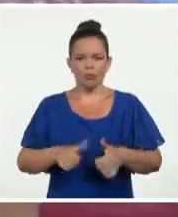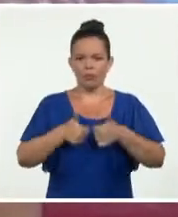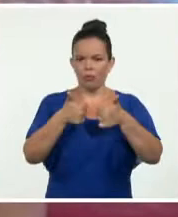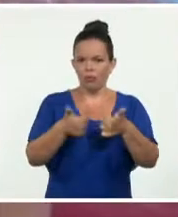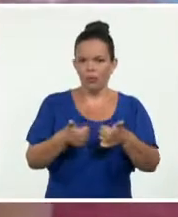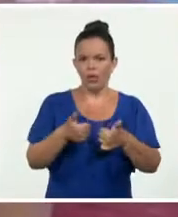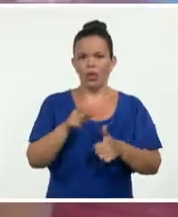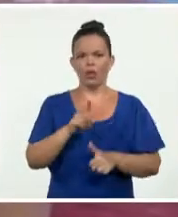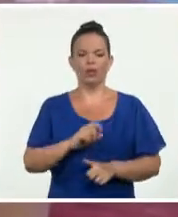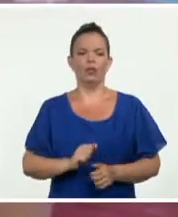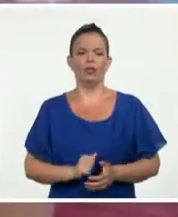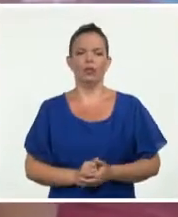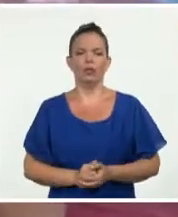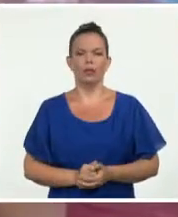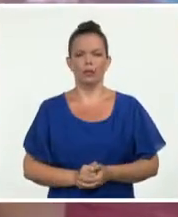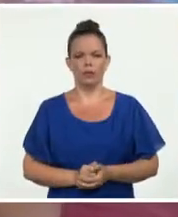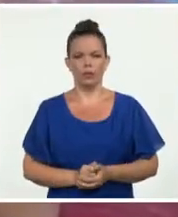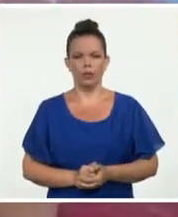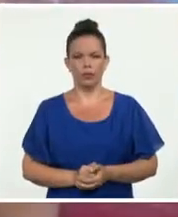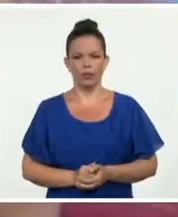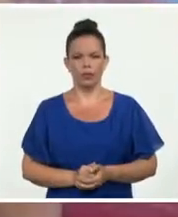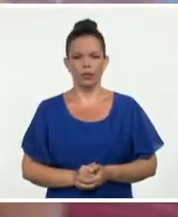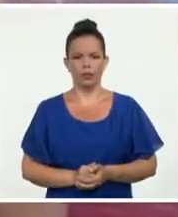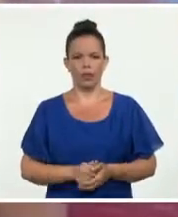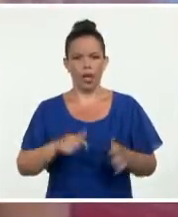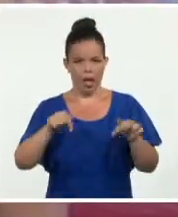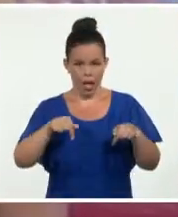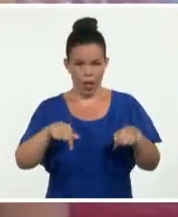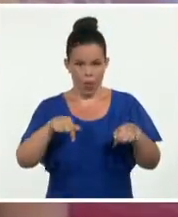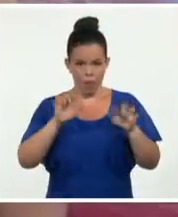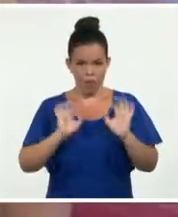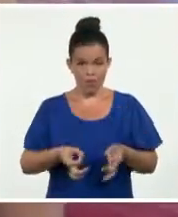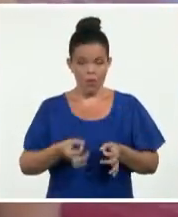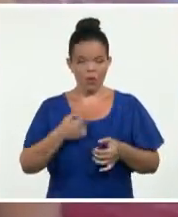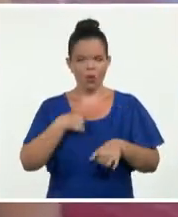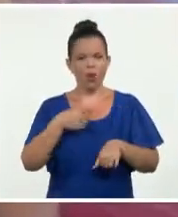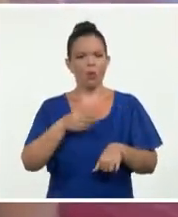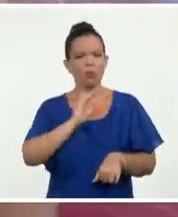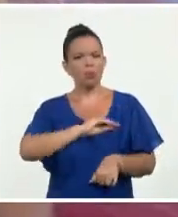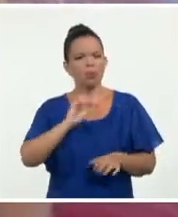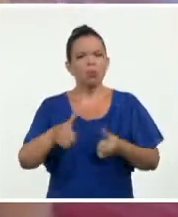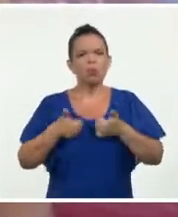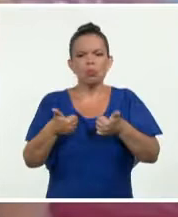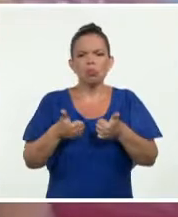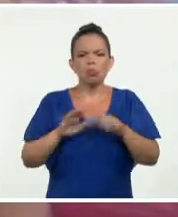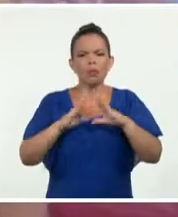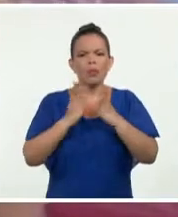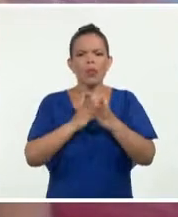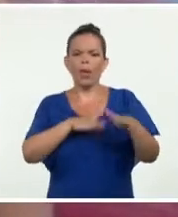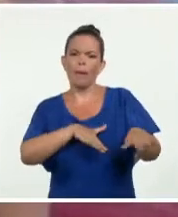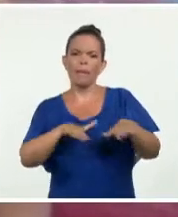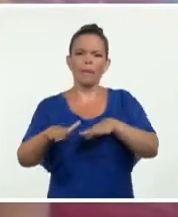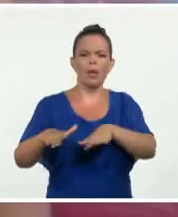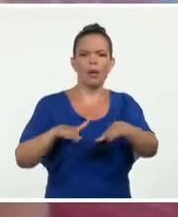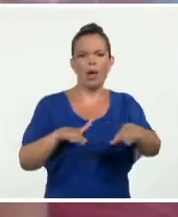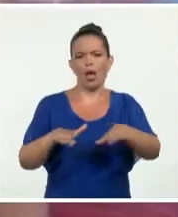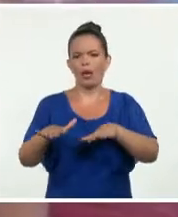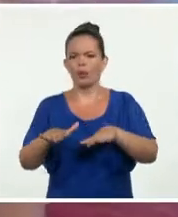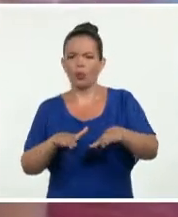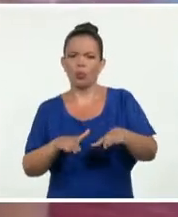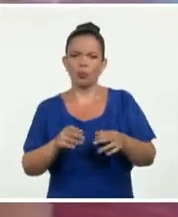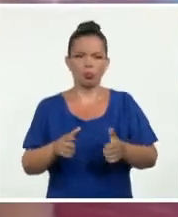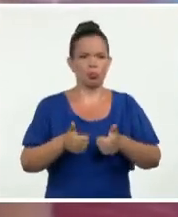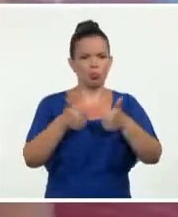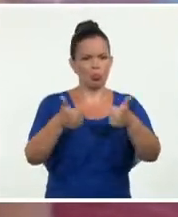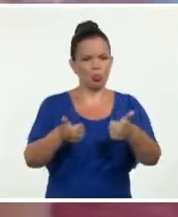de peso, o sea, ahora mismo me siento cómoda. Casi toda la preparación la he hecho ahí cerquita del peso y estos últimos